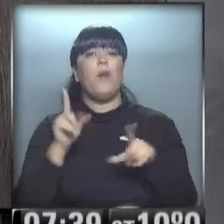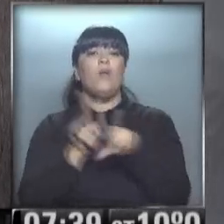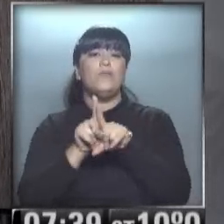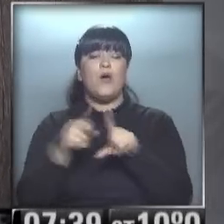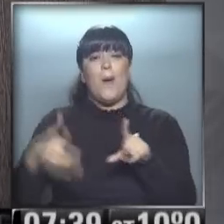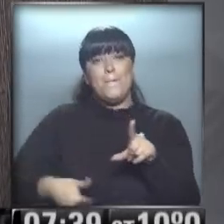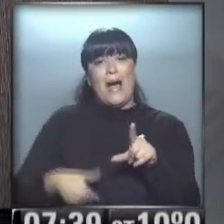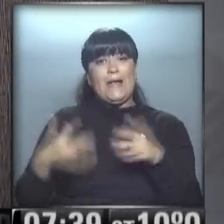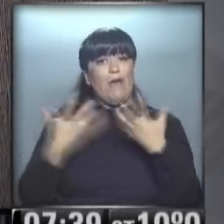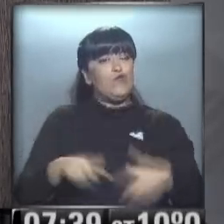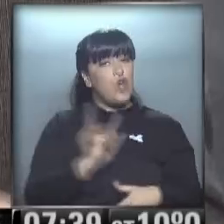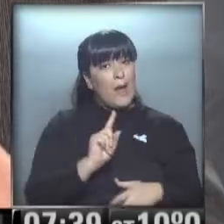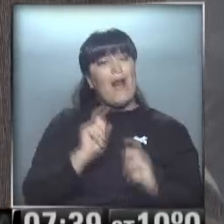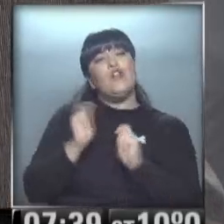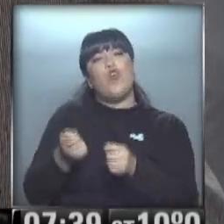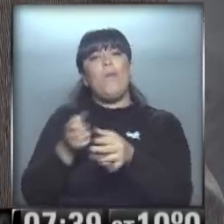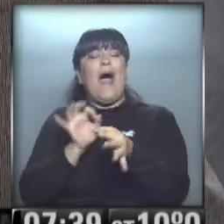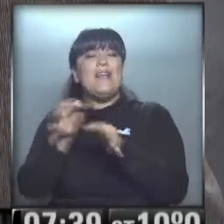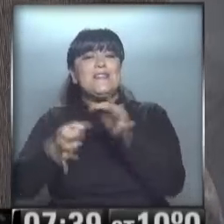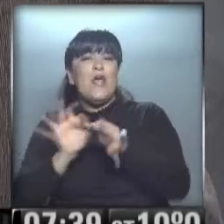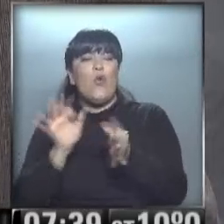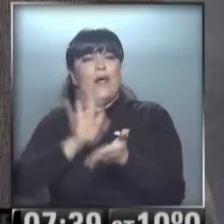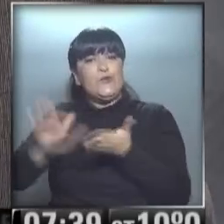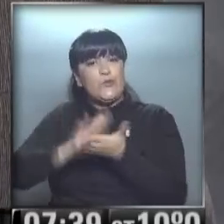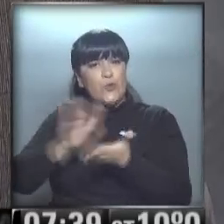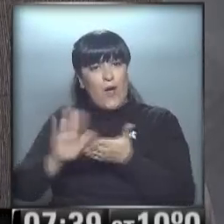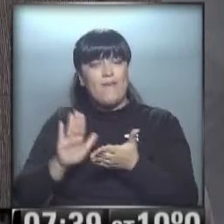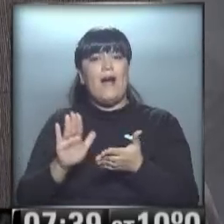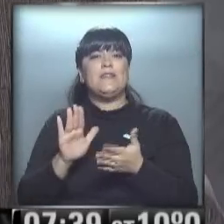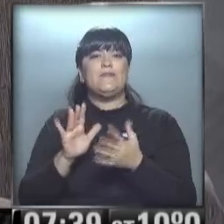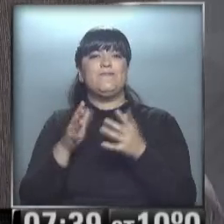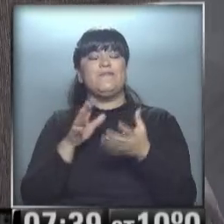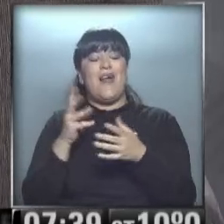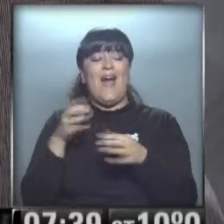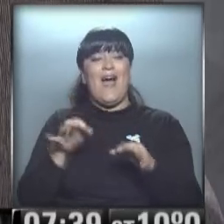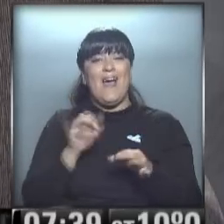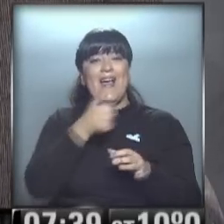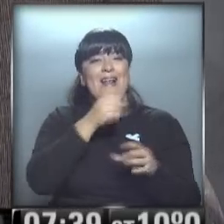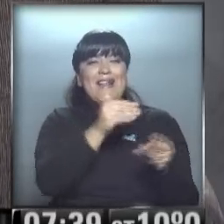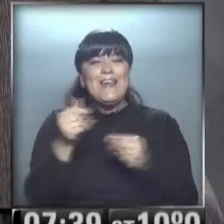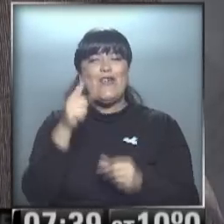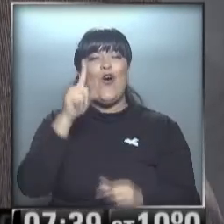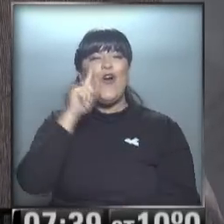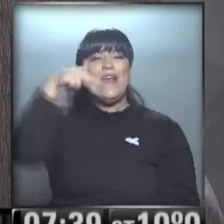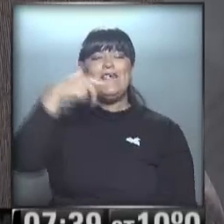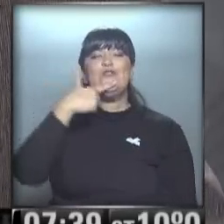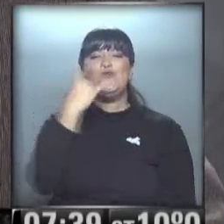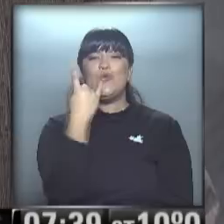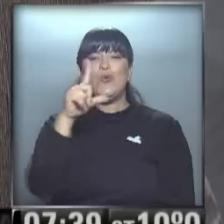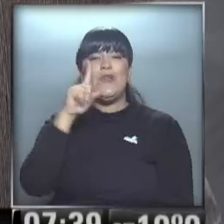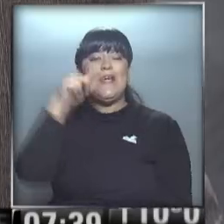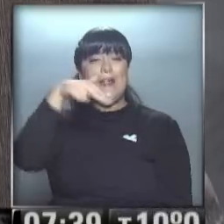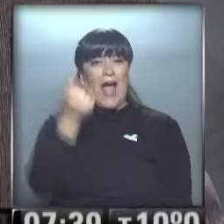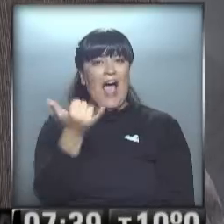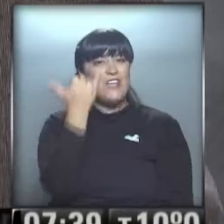que está funcionando mal, y reemplazar de esa manera la insulina. Ya existe la práctica y la